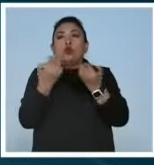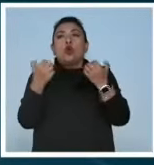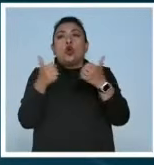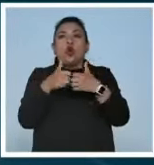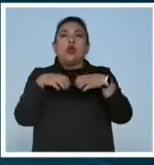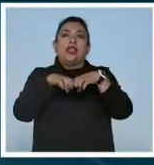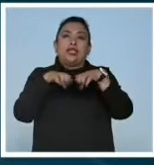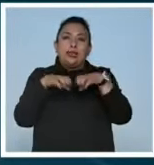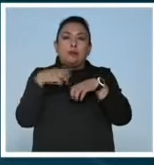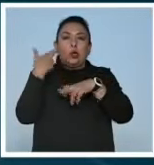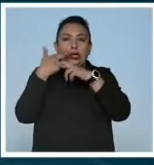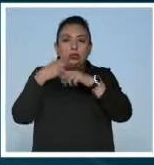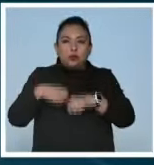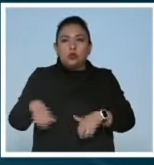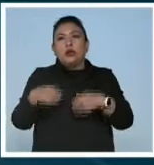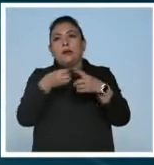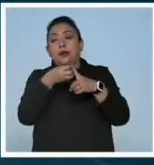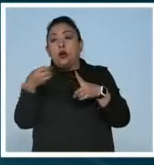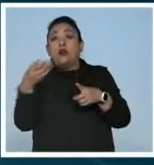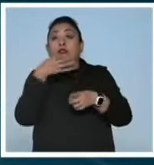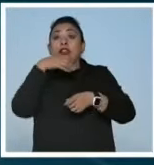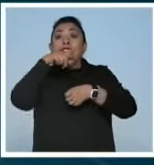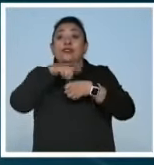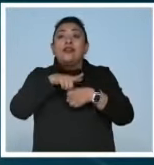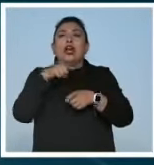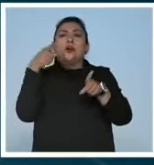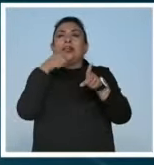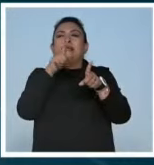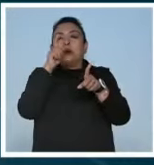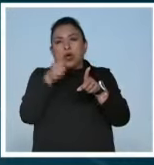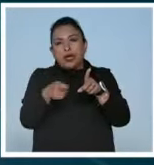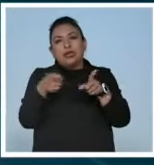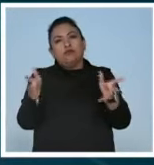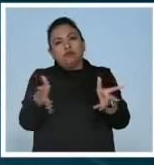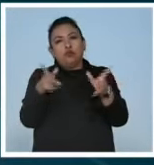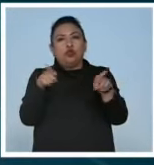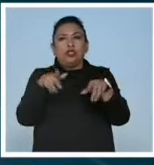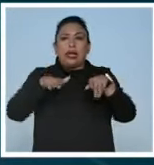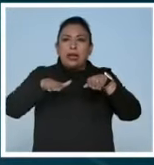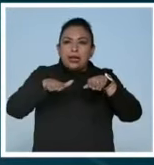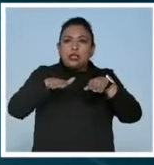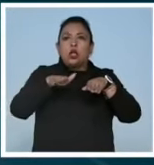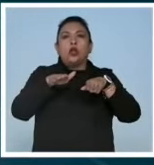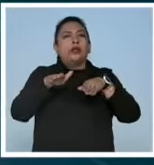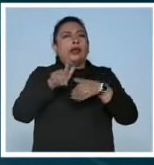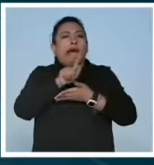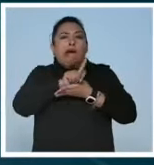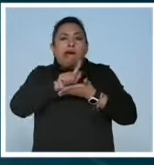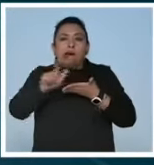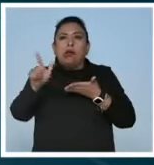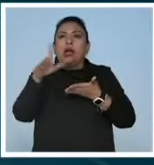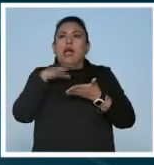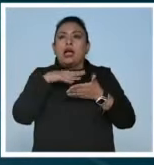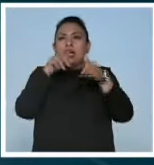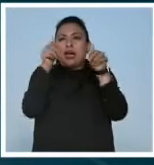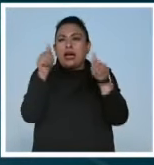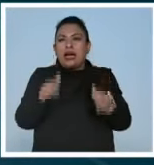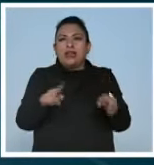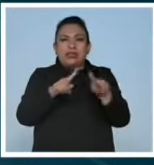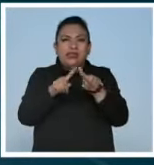curadores y organizadores. El festival tiene como objetivo la promoción de la música electrónica en su estado más puro, con actos